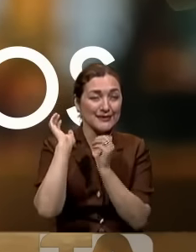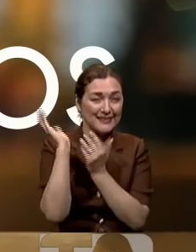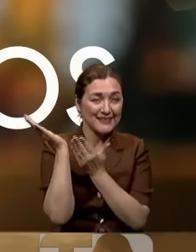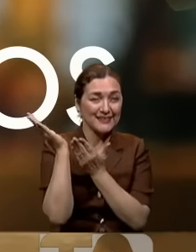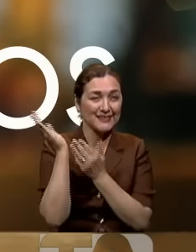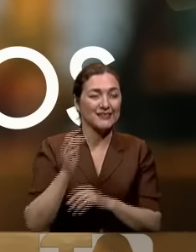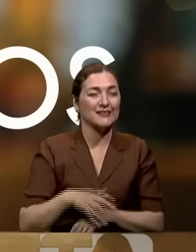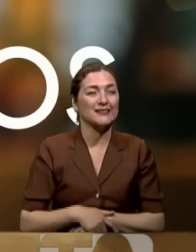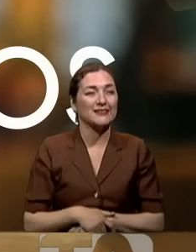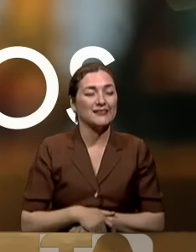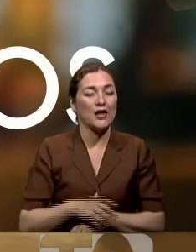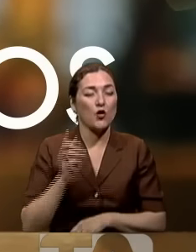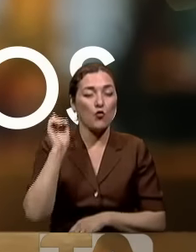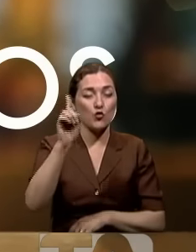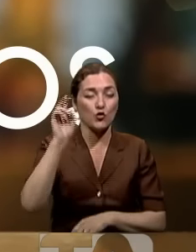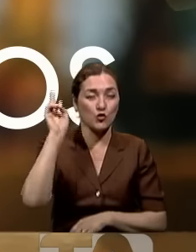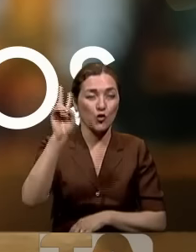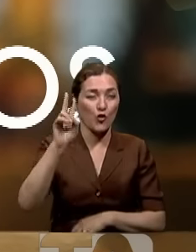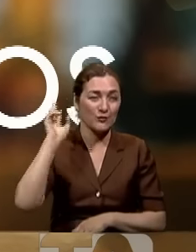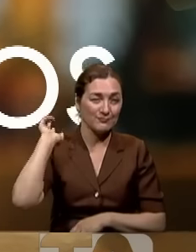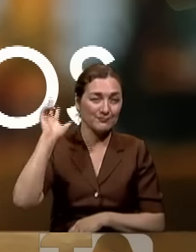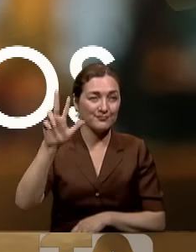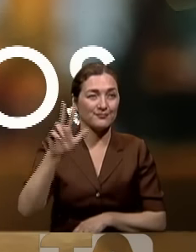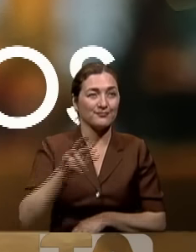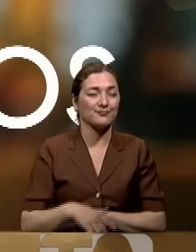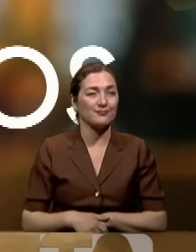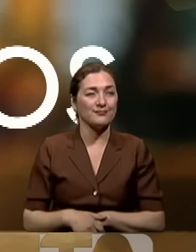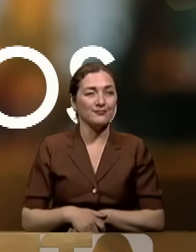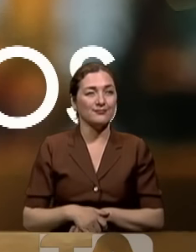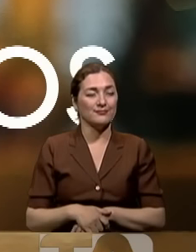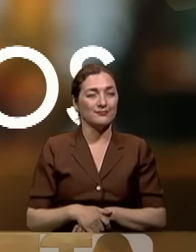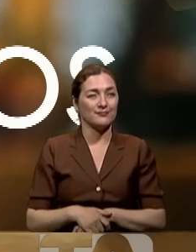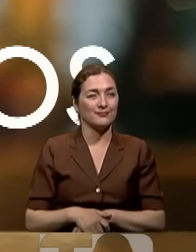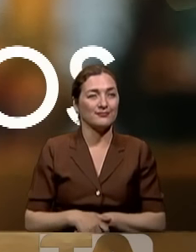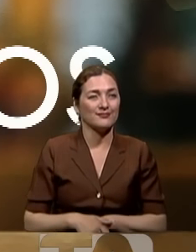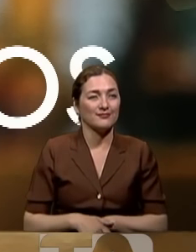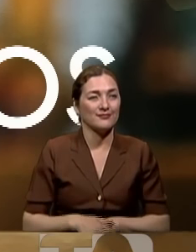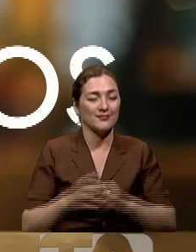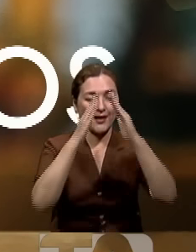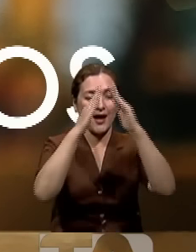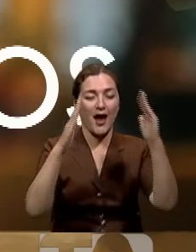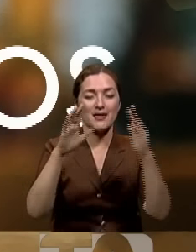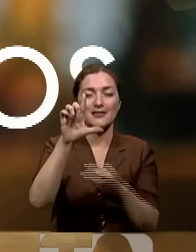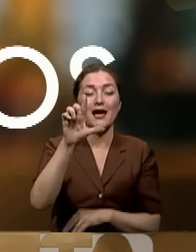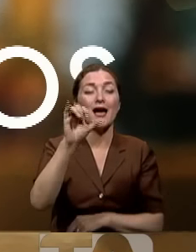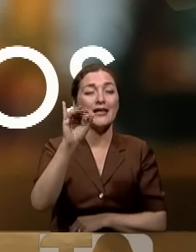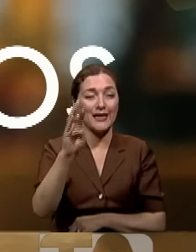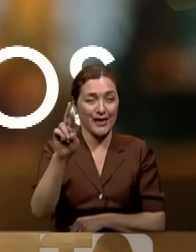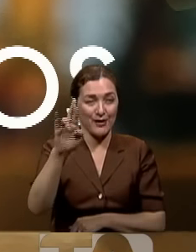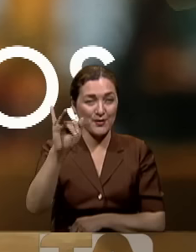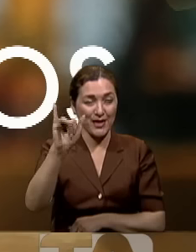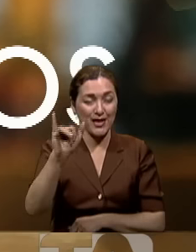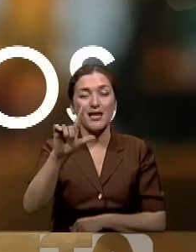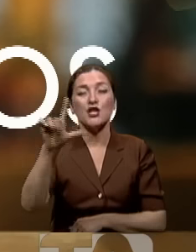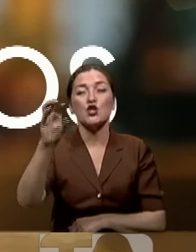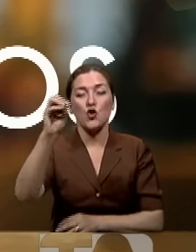la una, a las dos y a las tres es la casa del brillo. La más